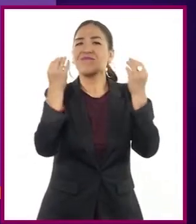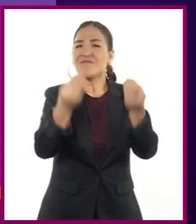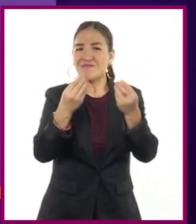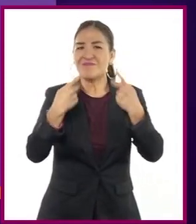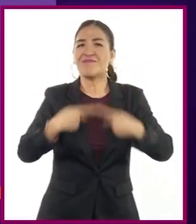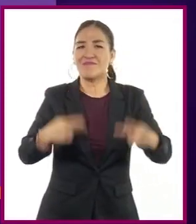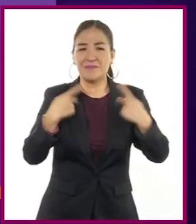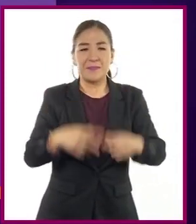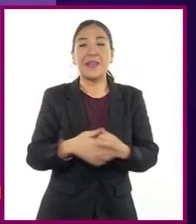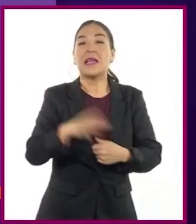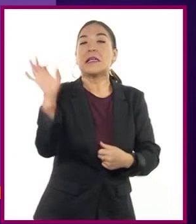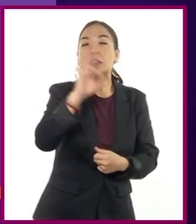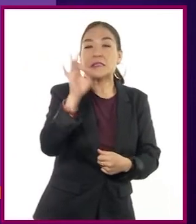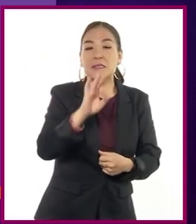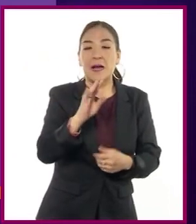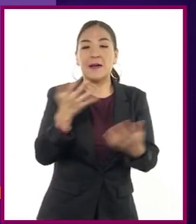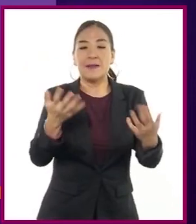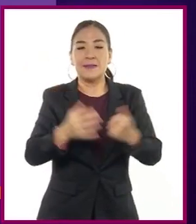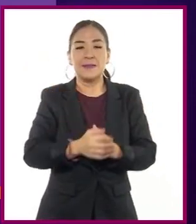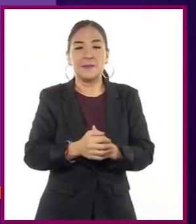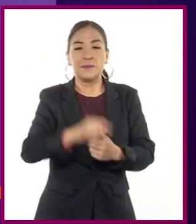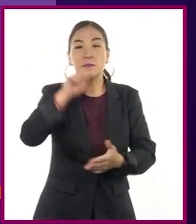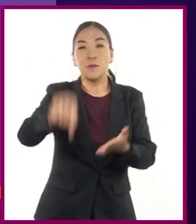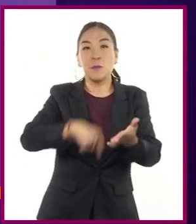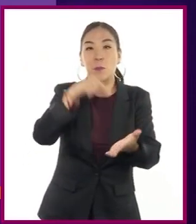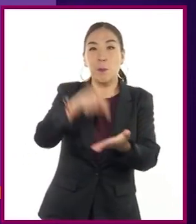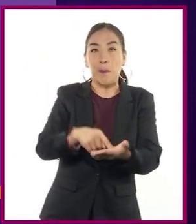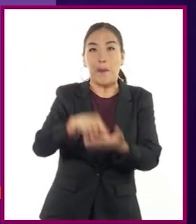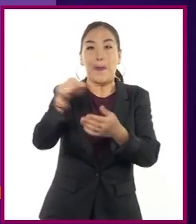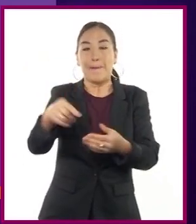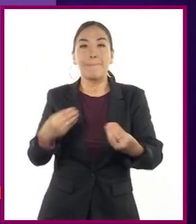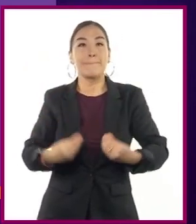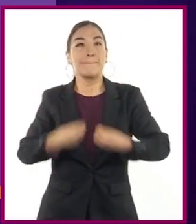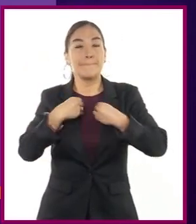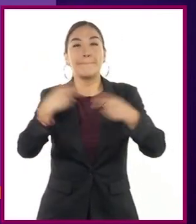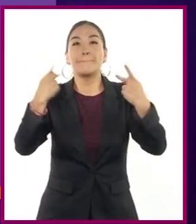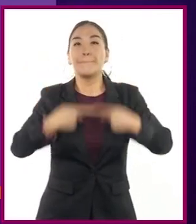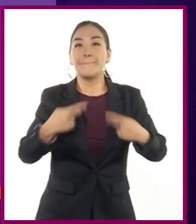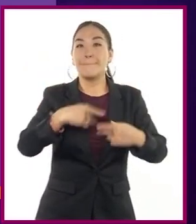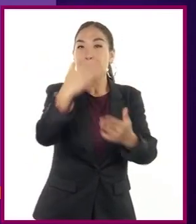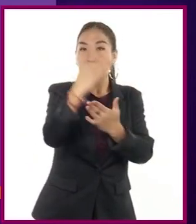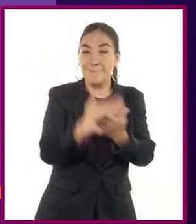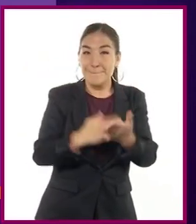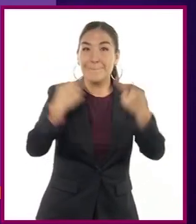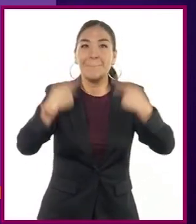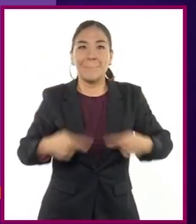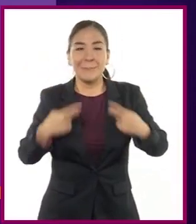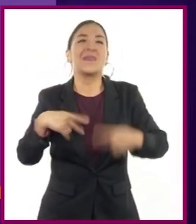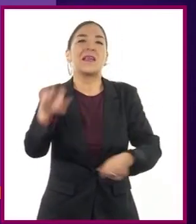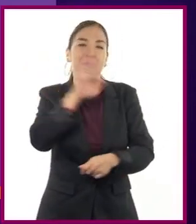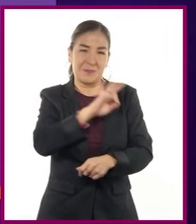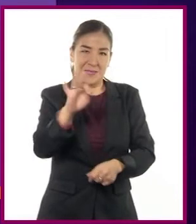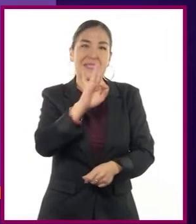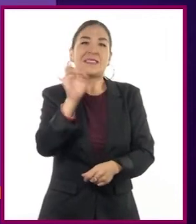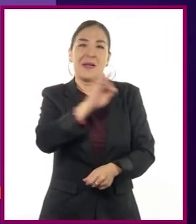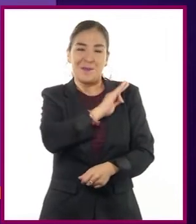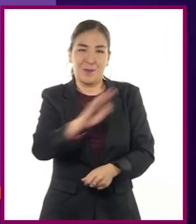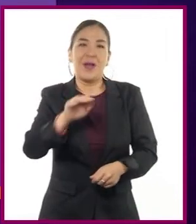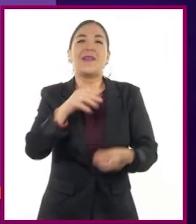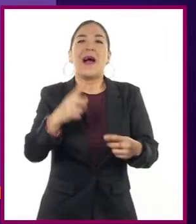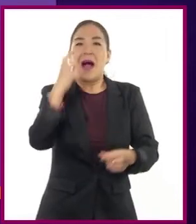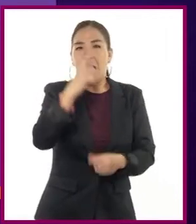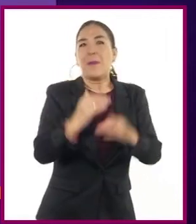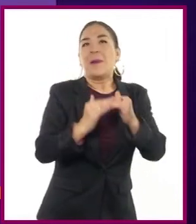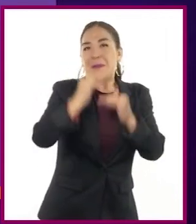quizás si se encontrara en una unidad habitacional con menos gente, podría alcanzar el agua para todos